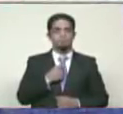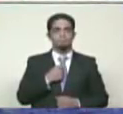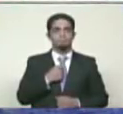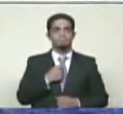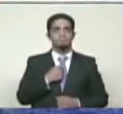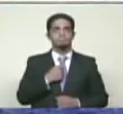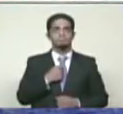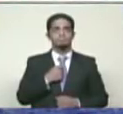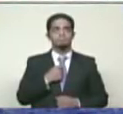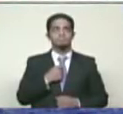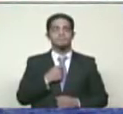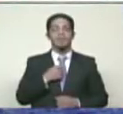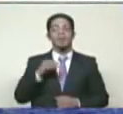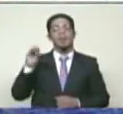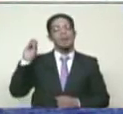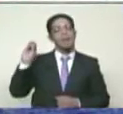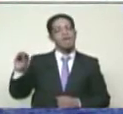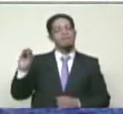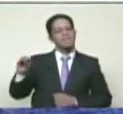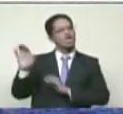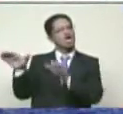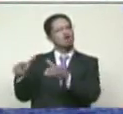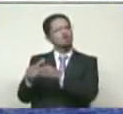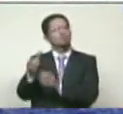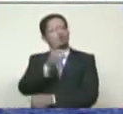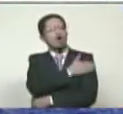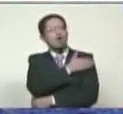a las oposiciones,